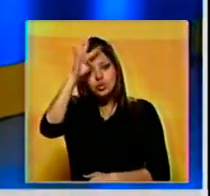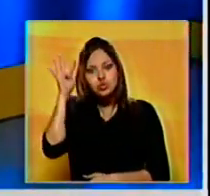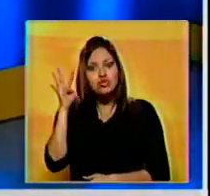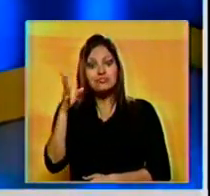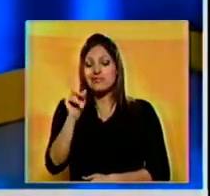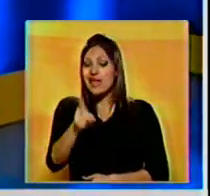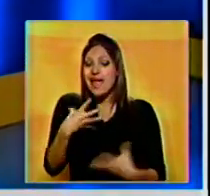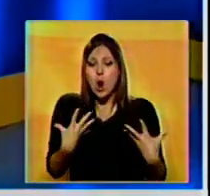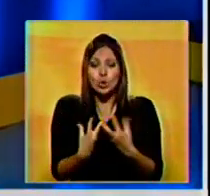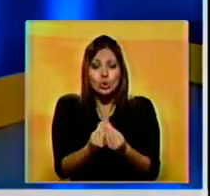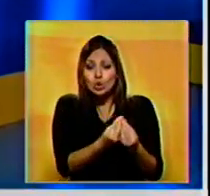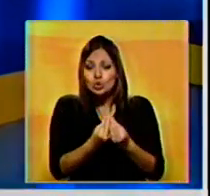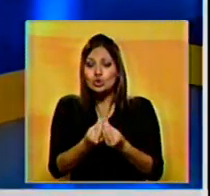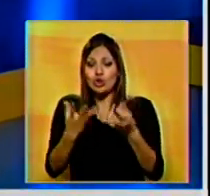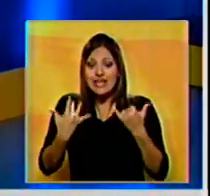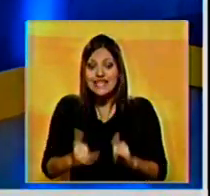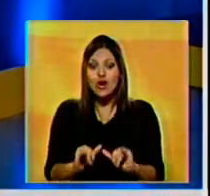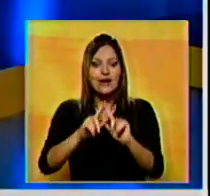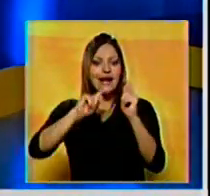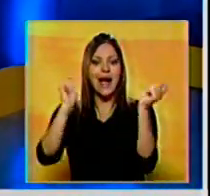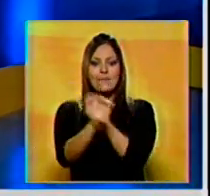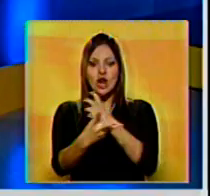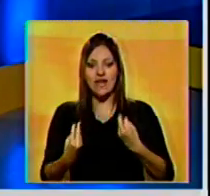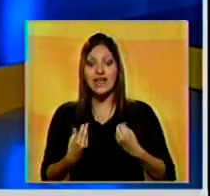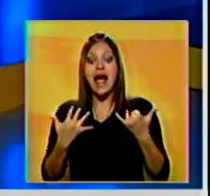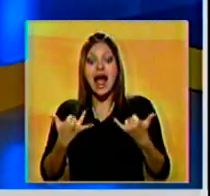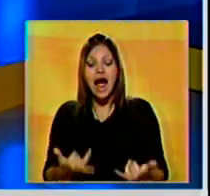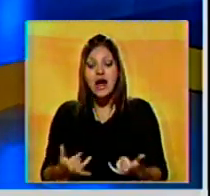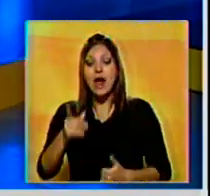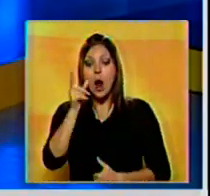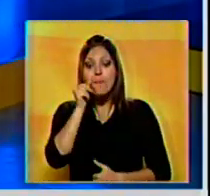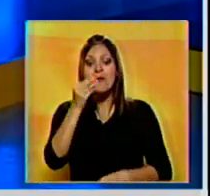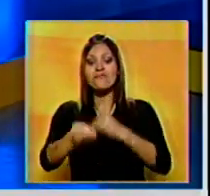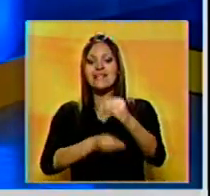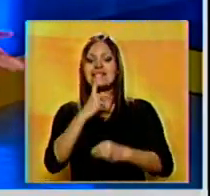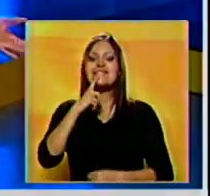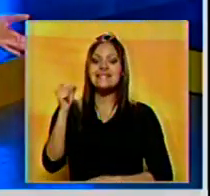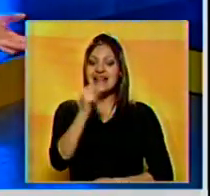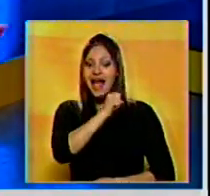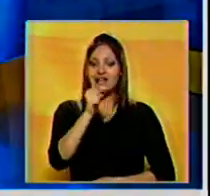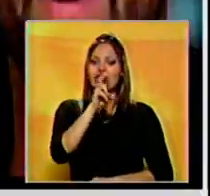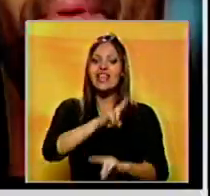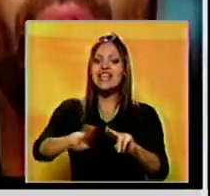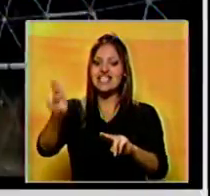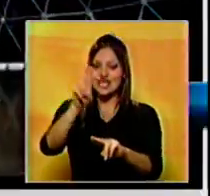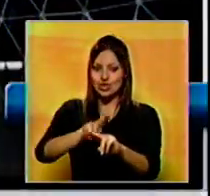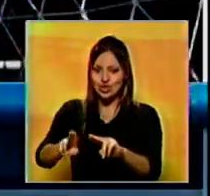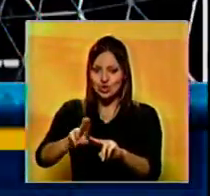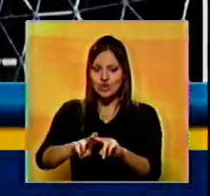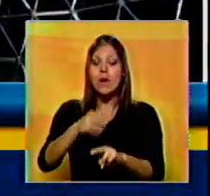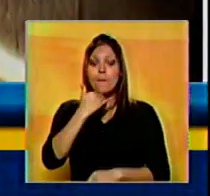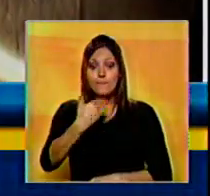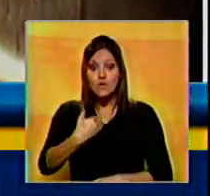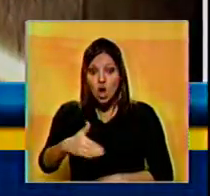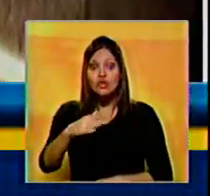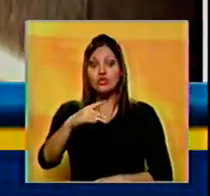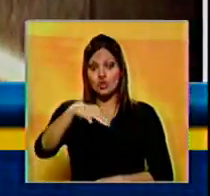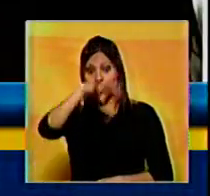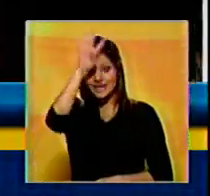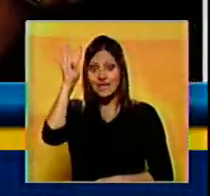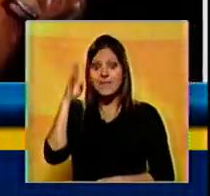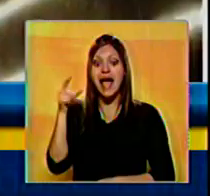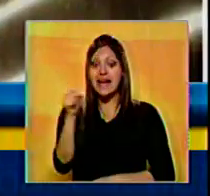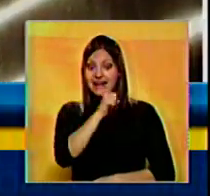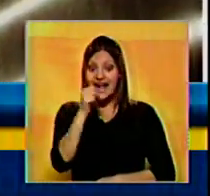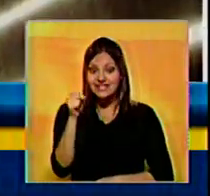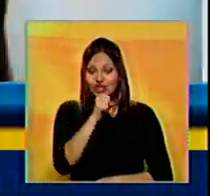mellizos, quienes le han cambiado la vida. Es por esto que ahora el cantante creará canciones infantiles. Muy pronto escucharemos a Ricky Martin cantando